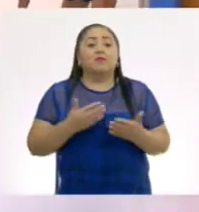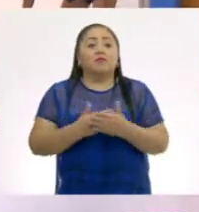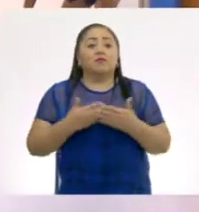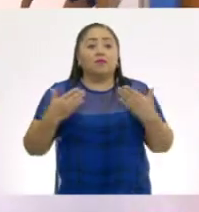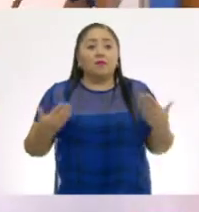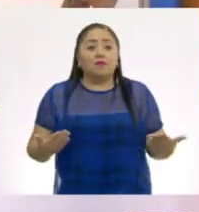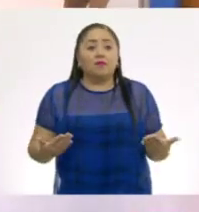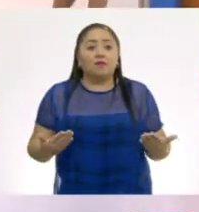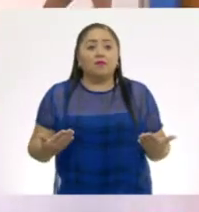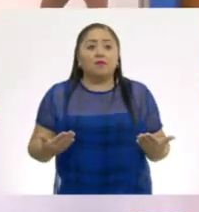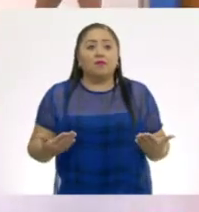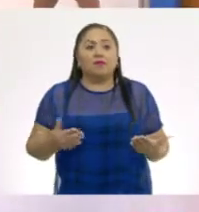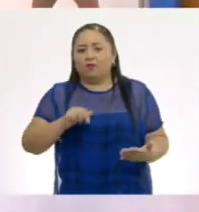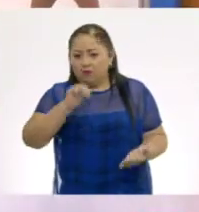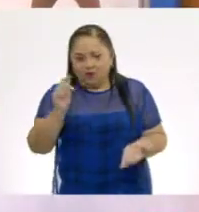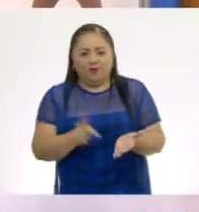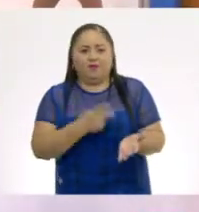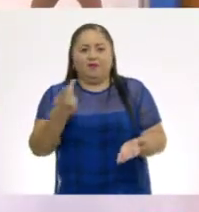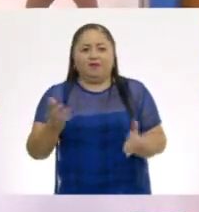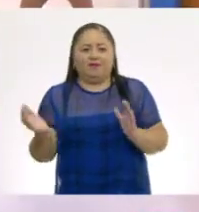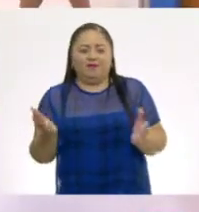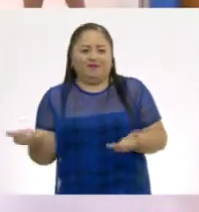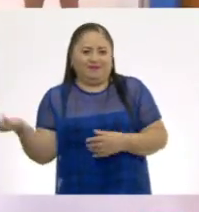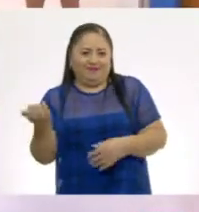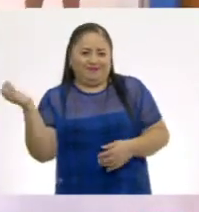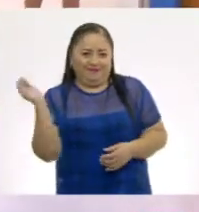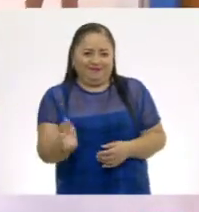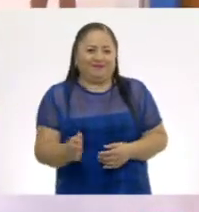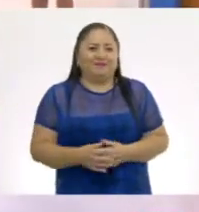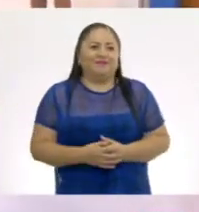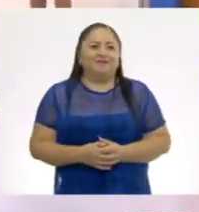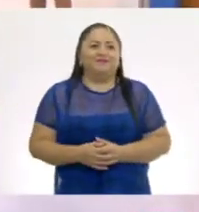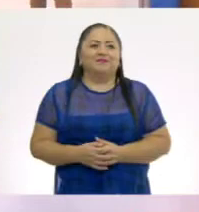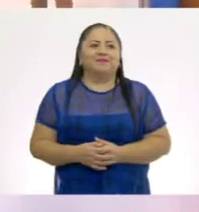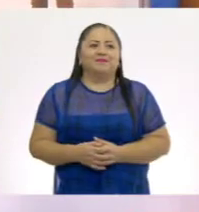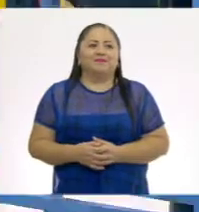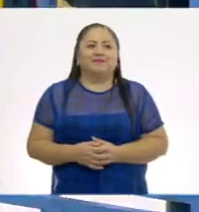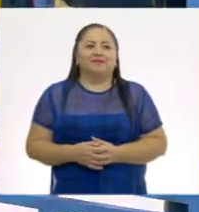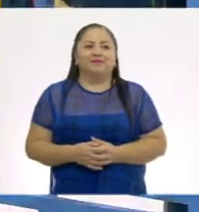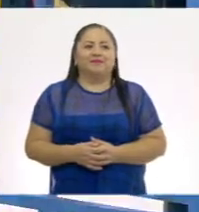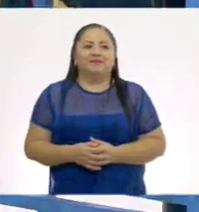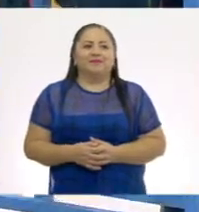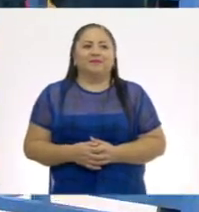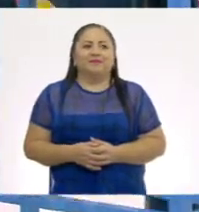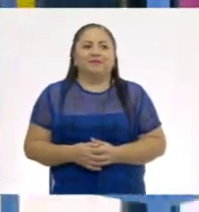vamos a tirar de nuevo el dado. Ahora tú es lo tiras. Mi turno. Muy bien.